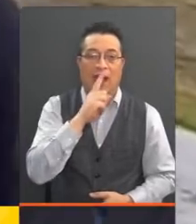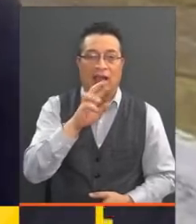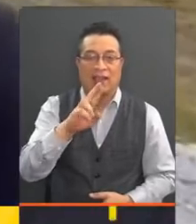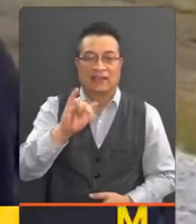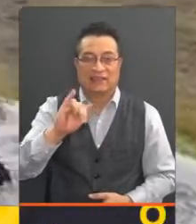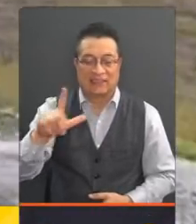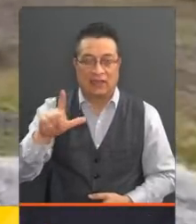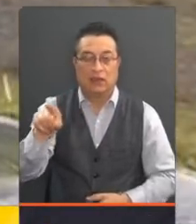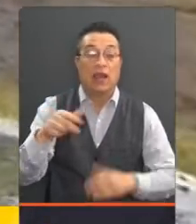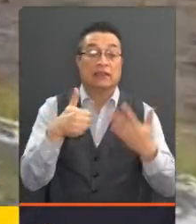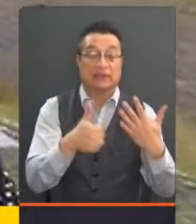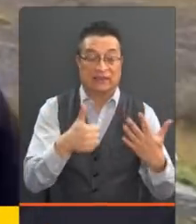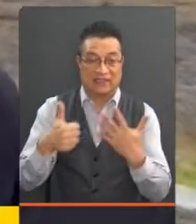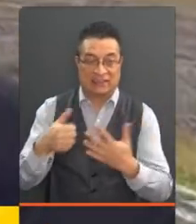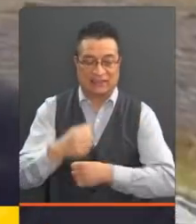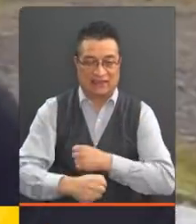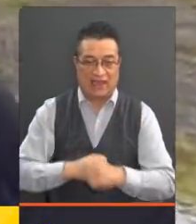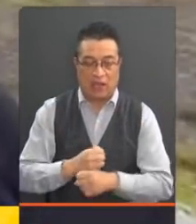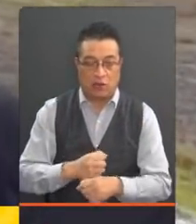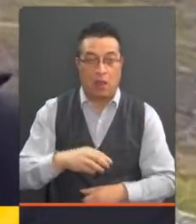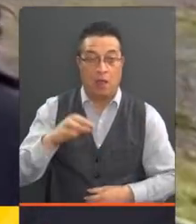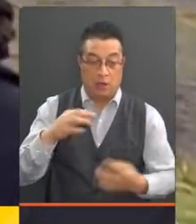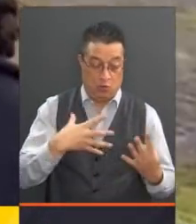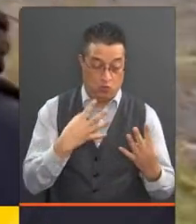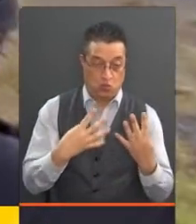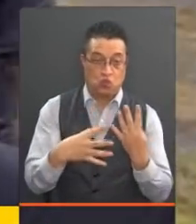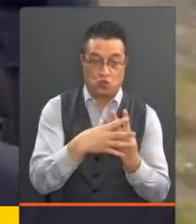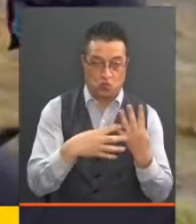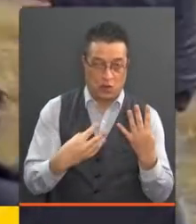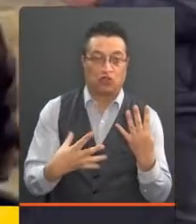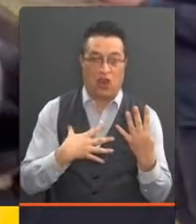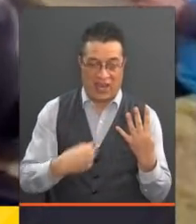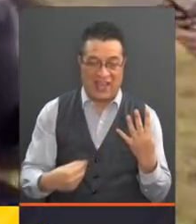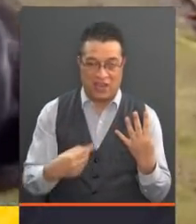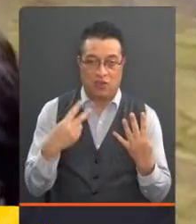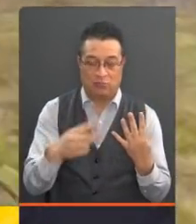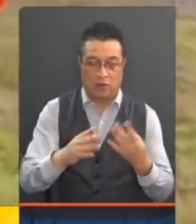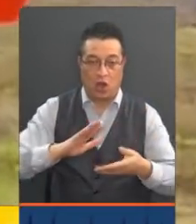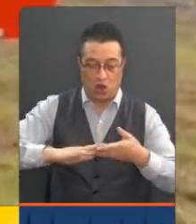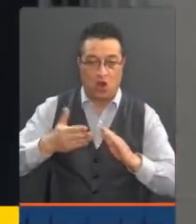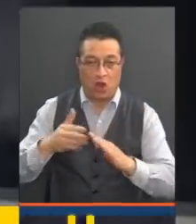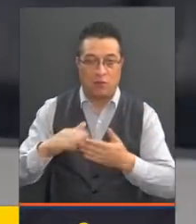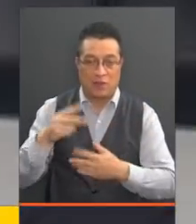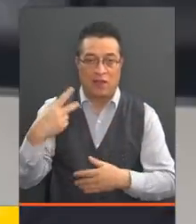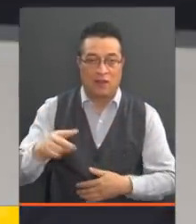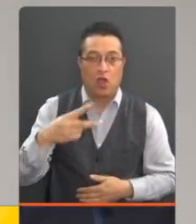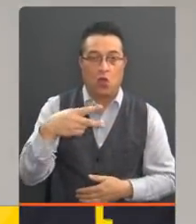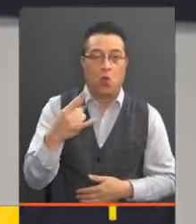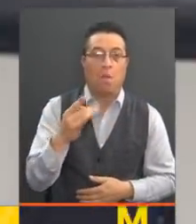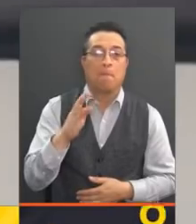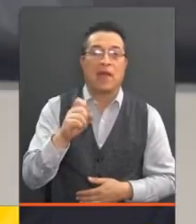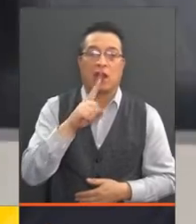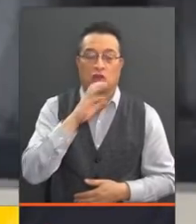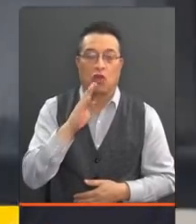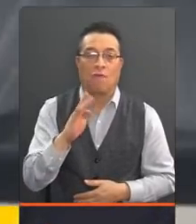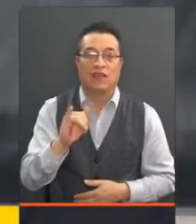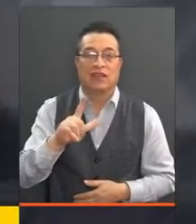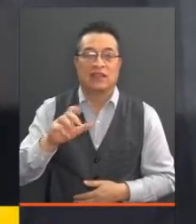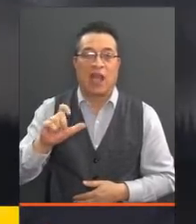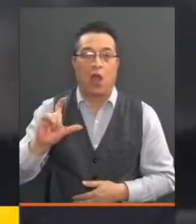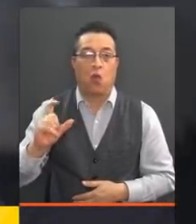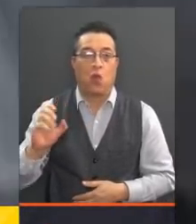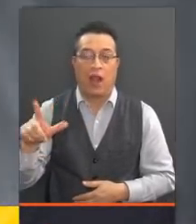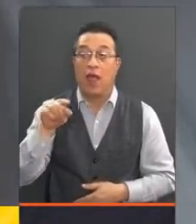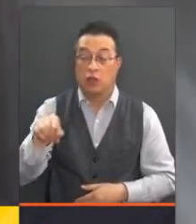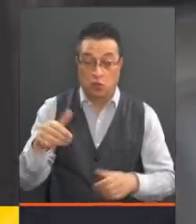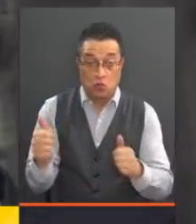66 años de edad, padre de 4 hijos y perteneciente a la comunidad Humberto Villagual. Junto a sus compañeros de labores,